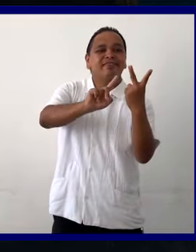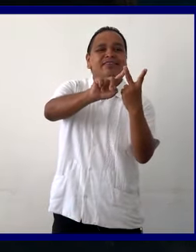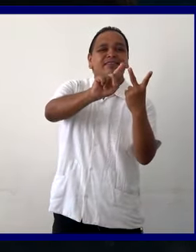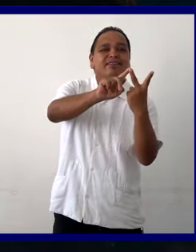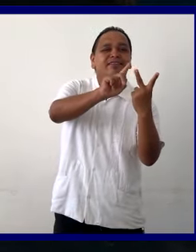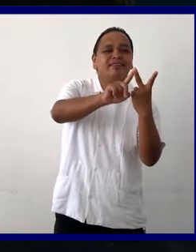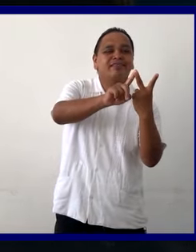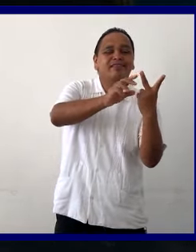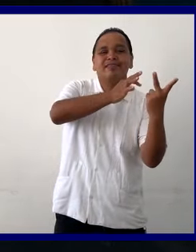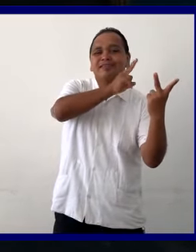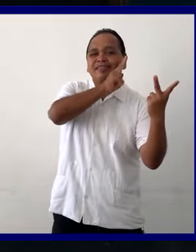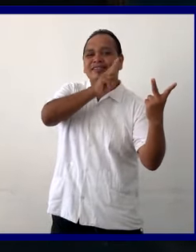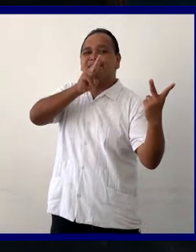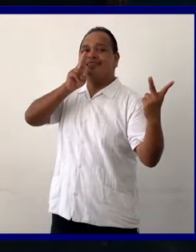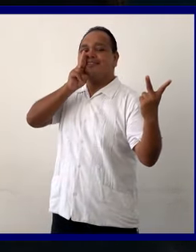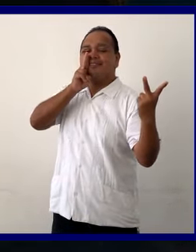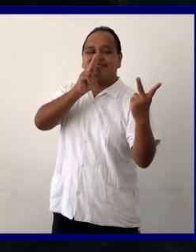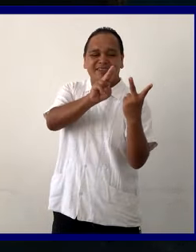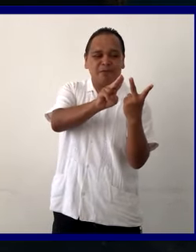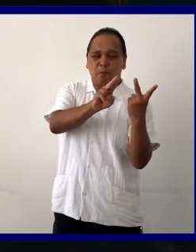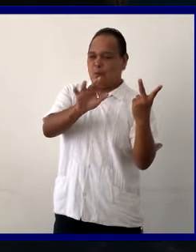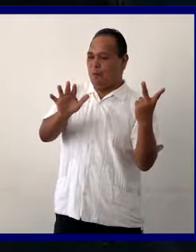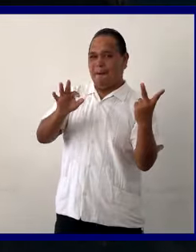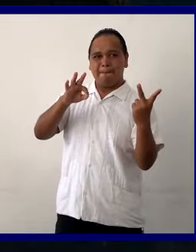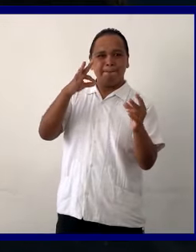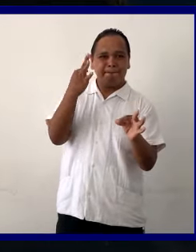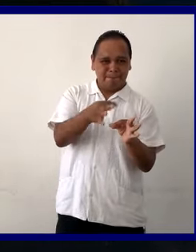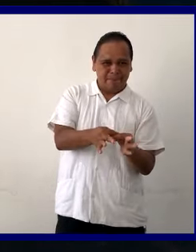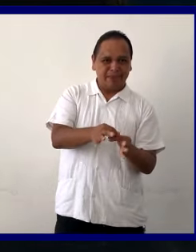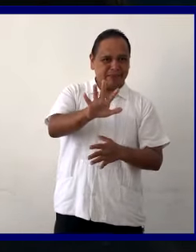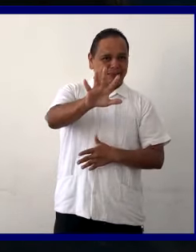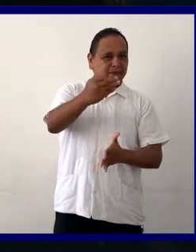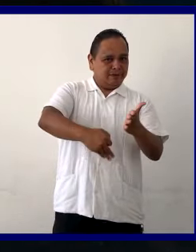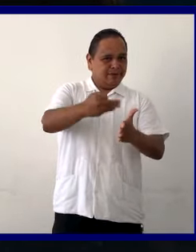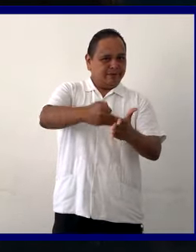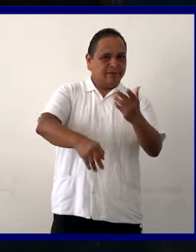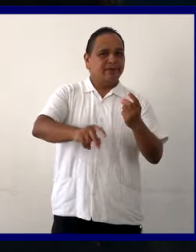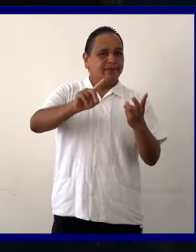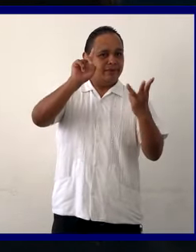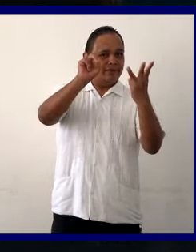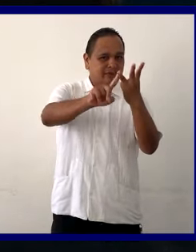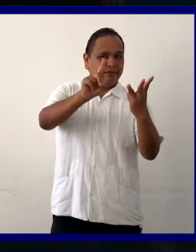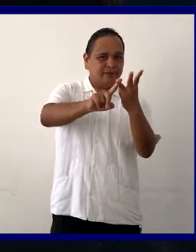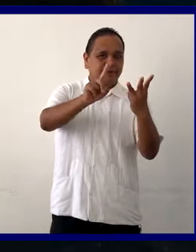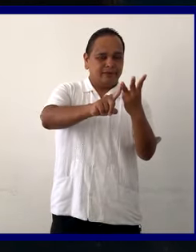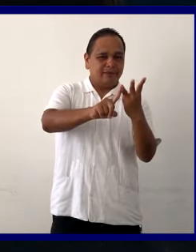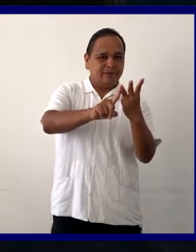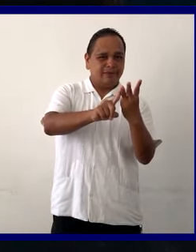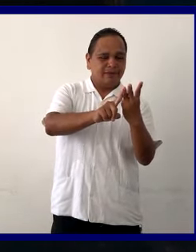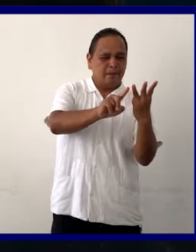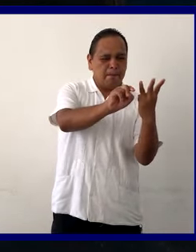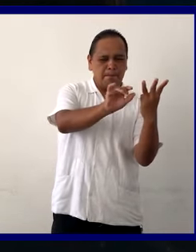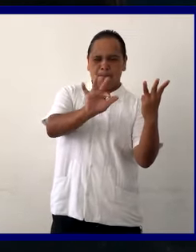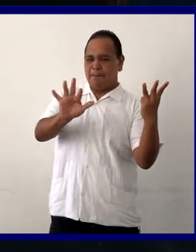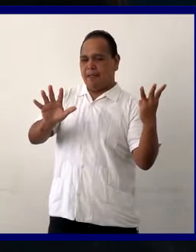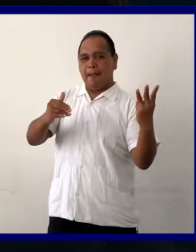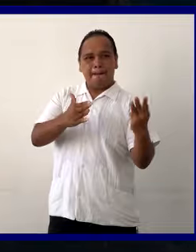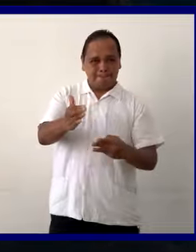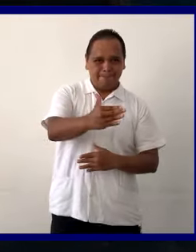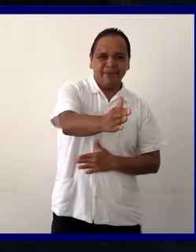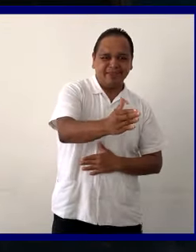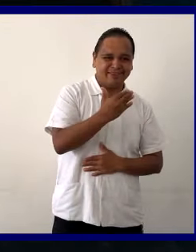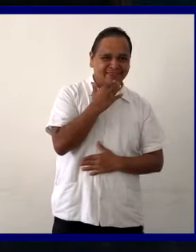Noticiero. Excelente, vas bien, te faltan 5. ¿Cuál es la siguiente? Pescado.